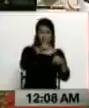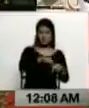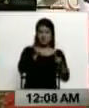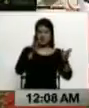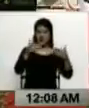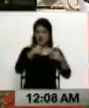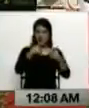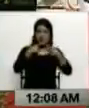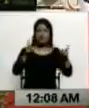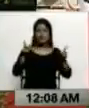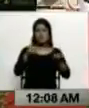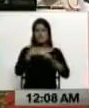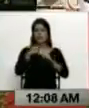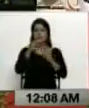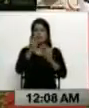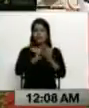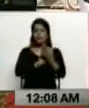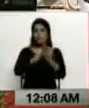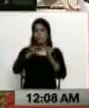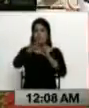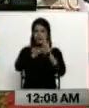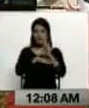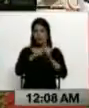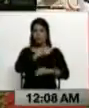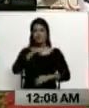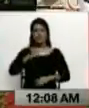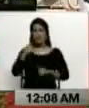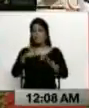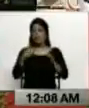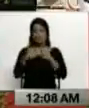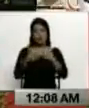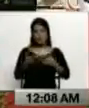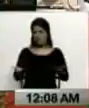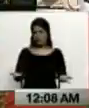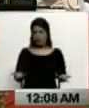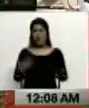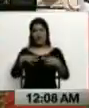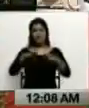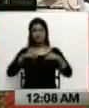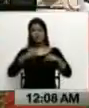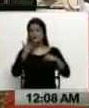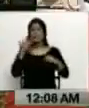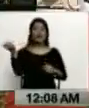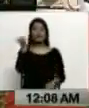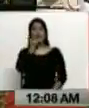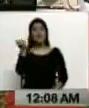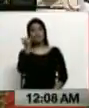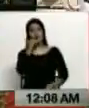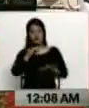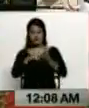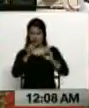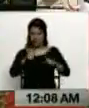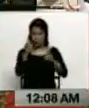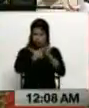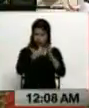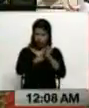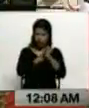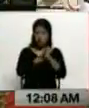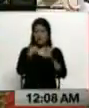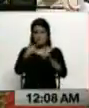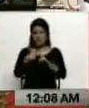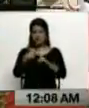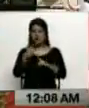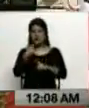en una queja pública una declaración de principios individual ssima que a nadie le importa asumiendo que la queja es la lucha